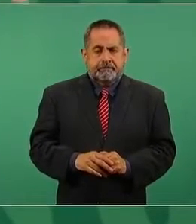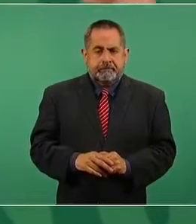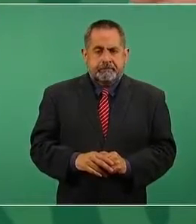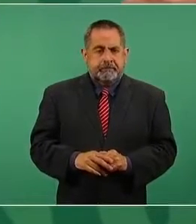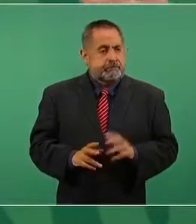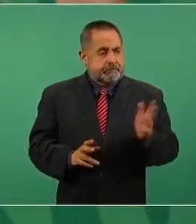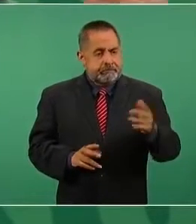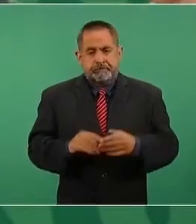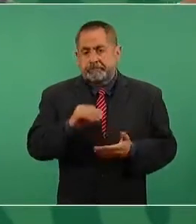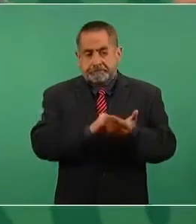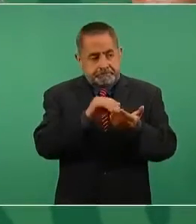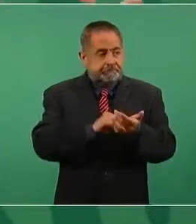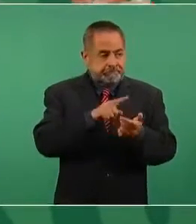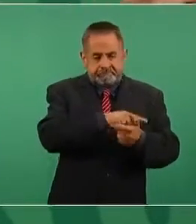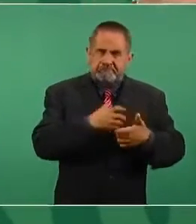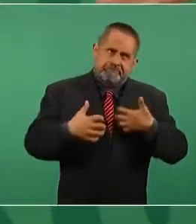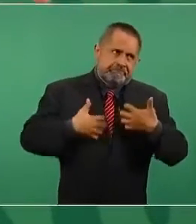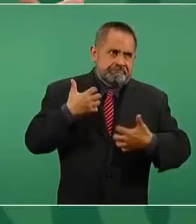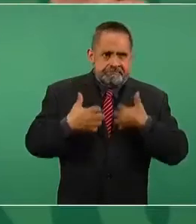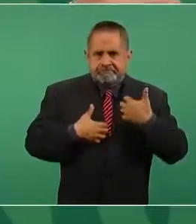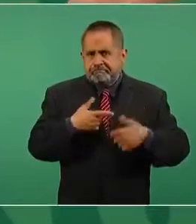Pero ahí andan todavía